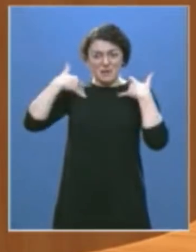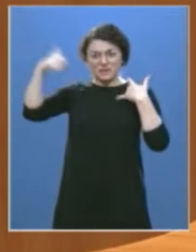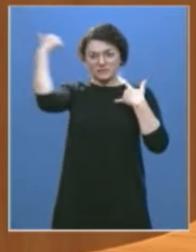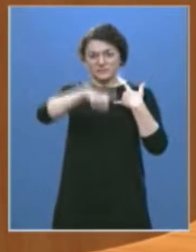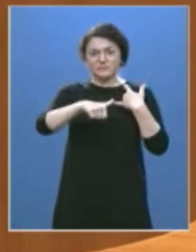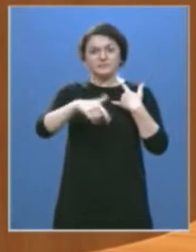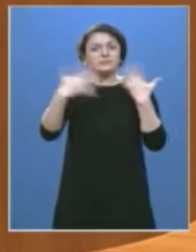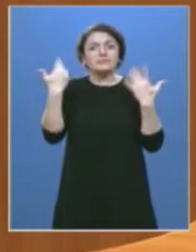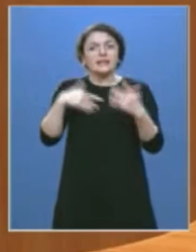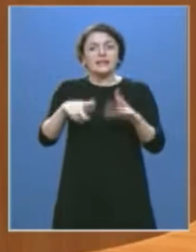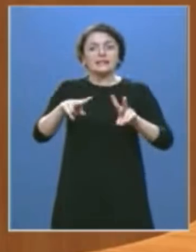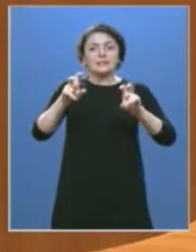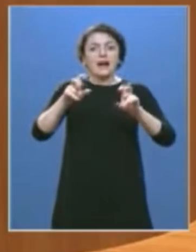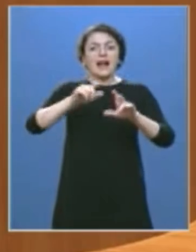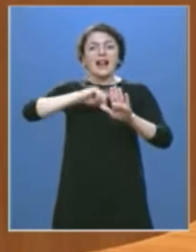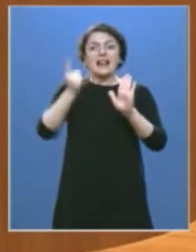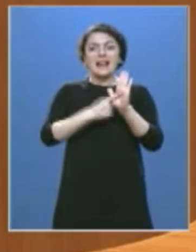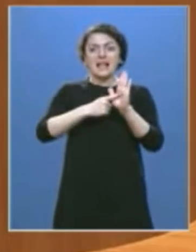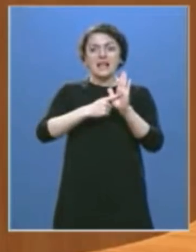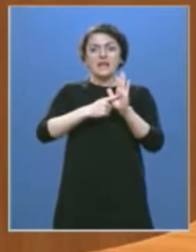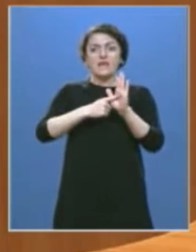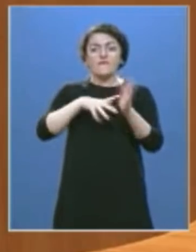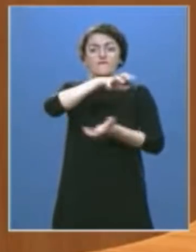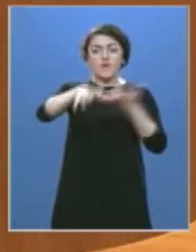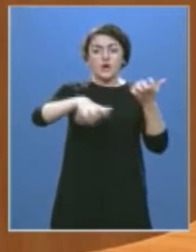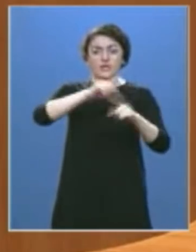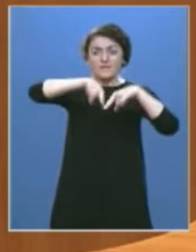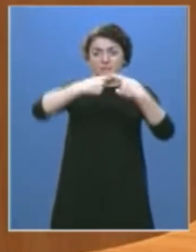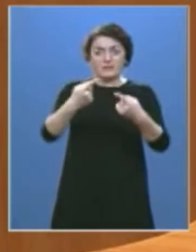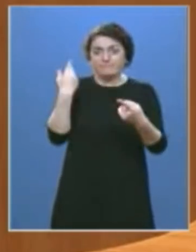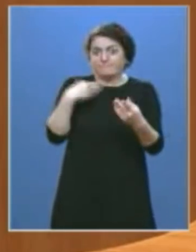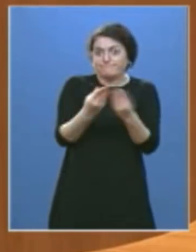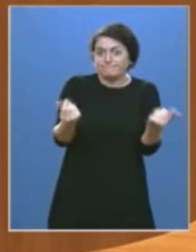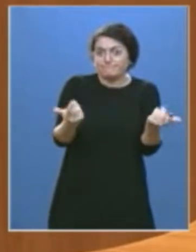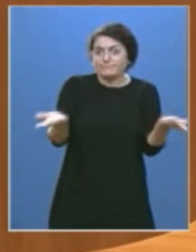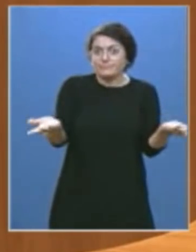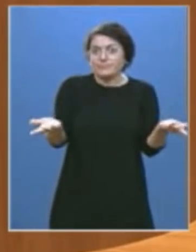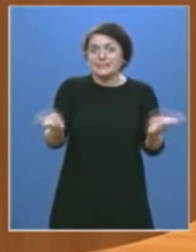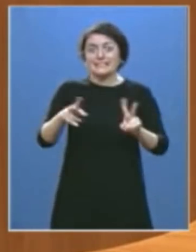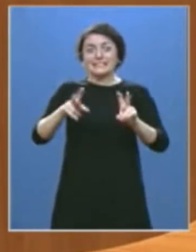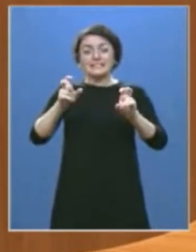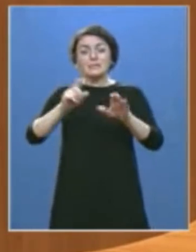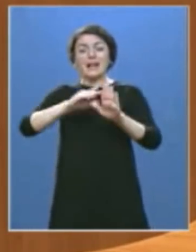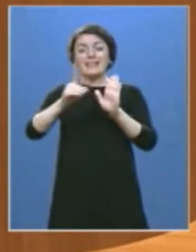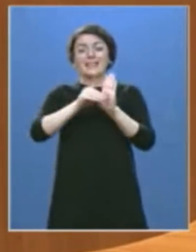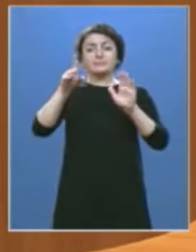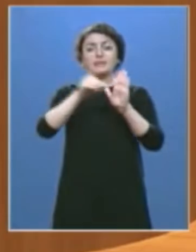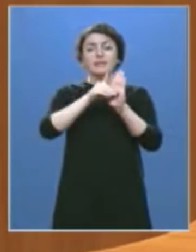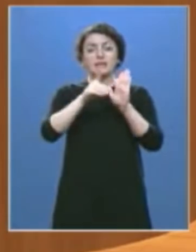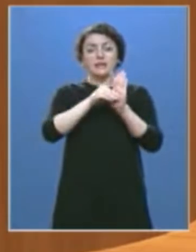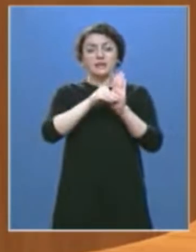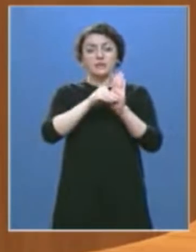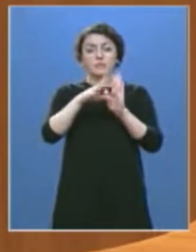en a lei de violencia intrafamiliar que ha hecho Vox. Que pasa con el decreto de memoria histórica que había hecho el Partido Popular anterior a usted?